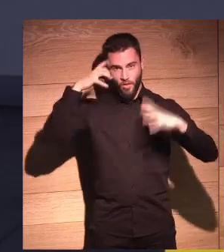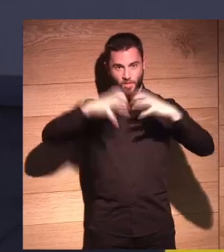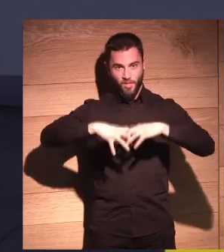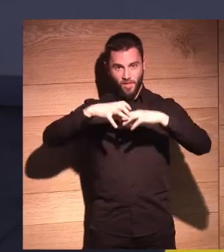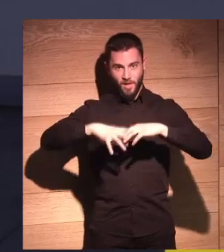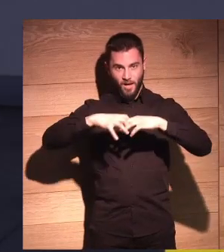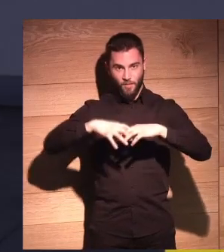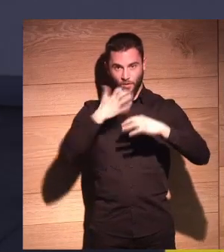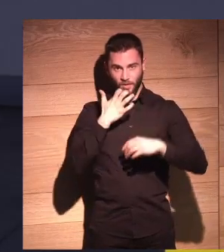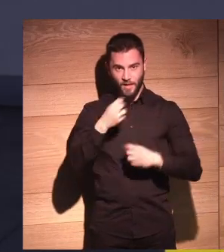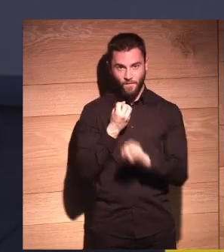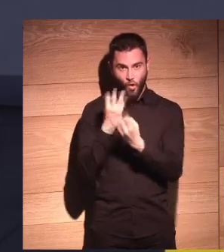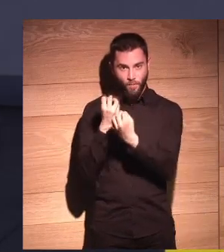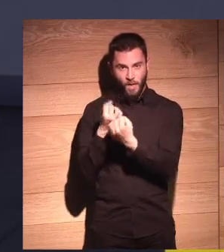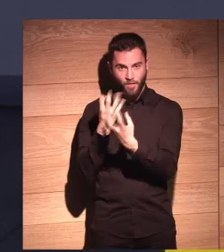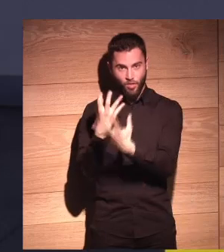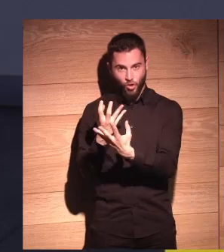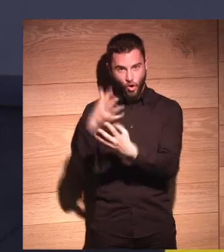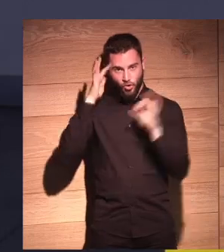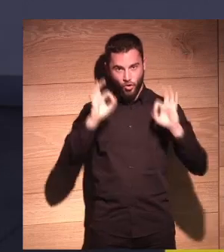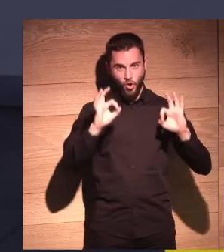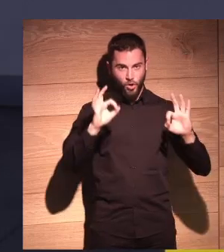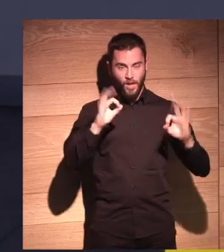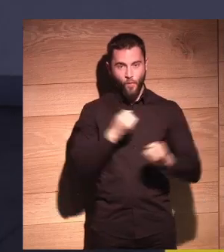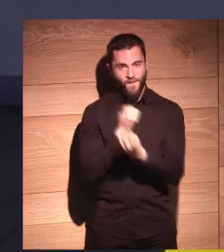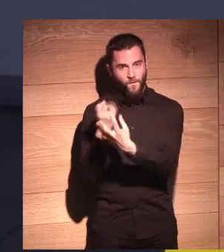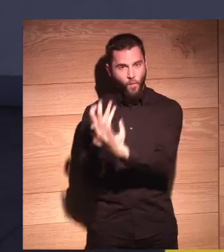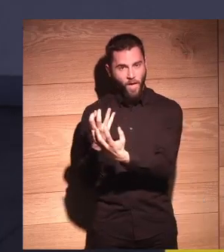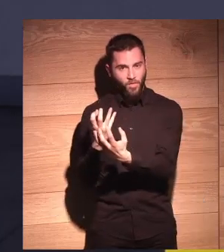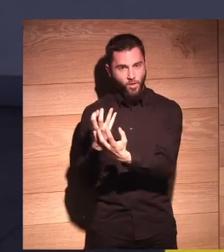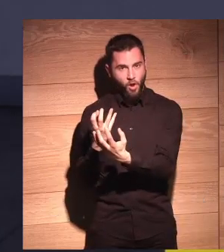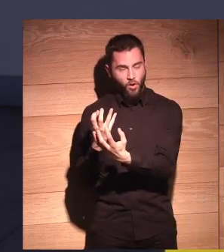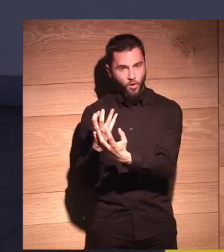si recibe una información coherente y una información